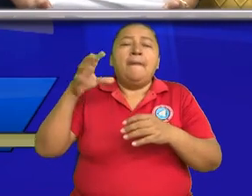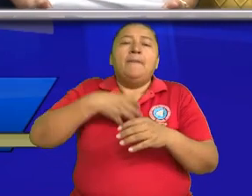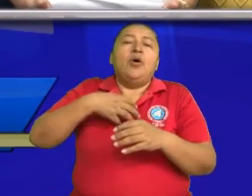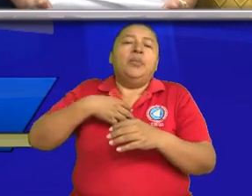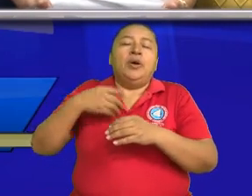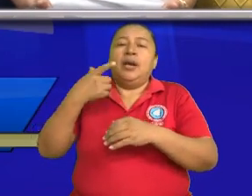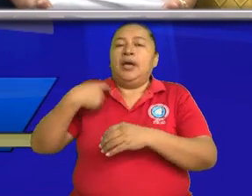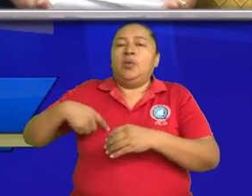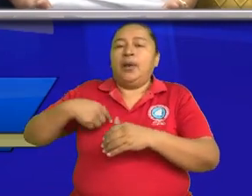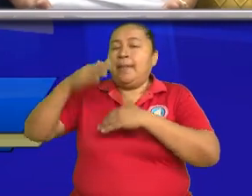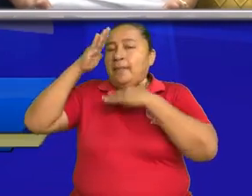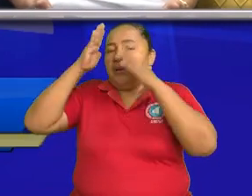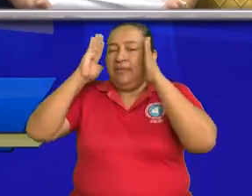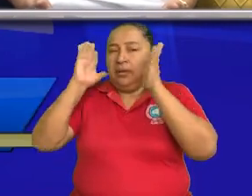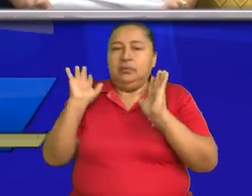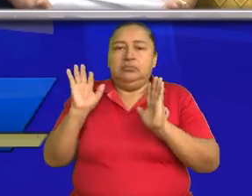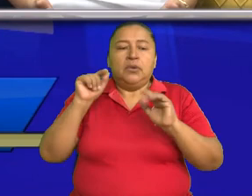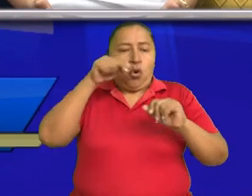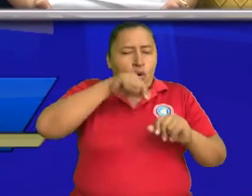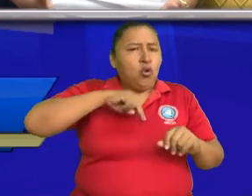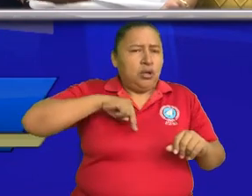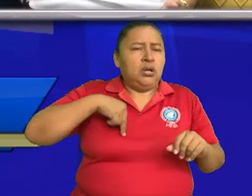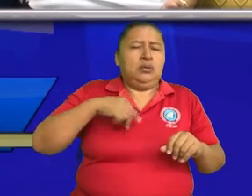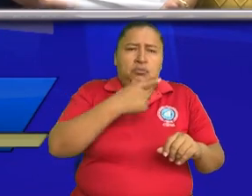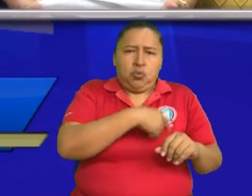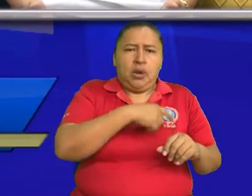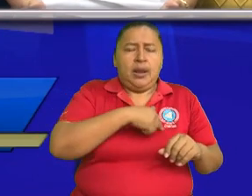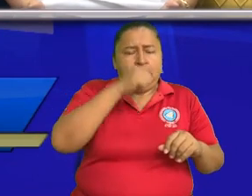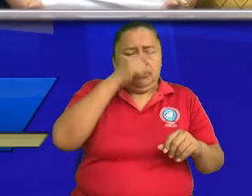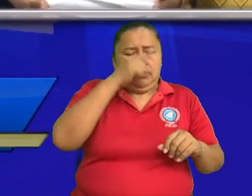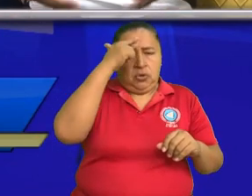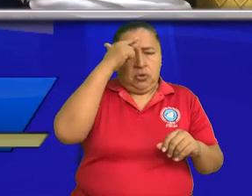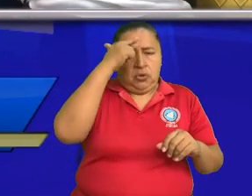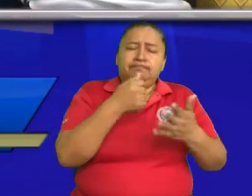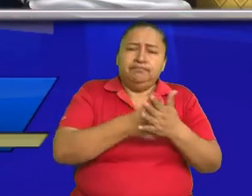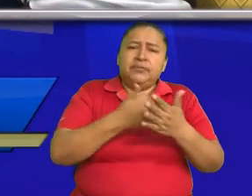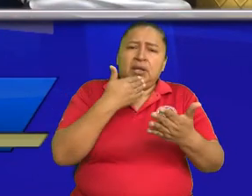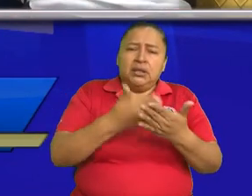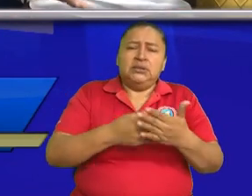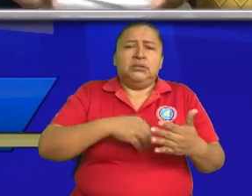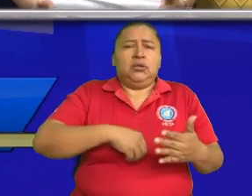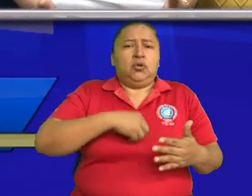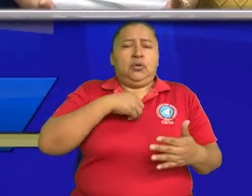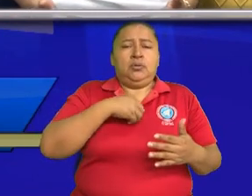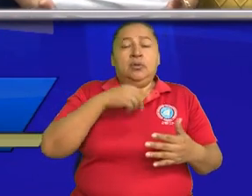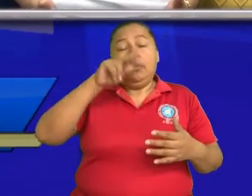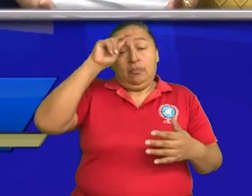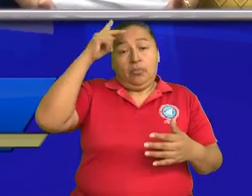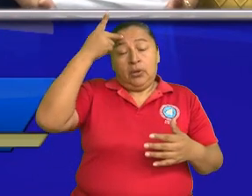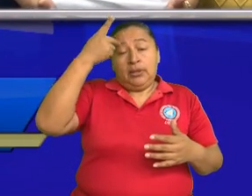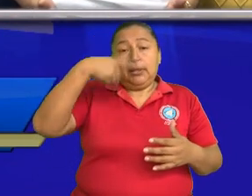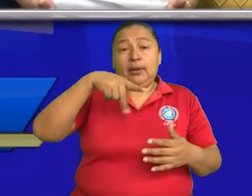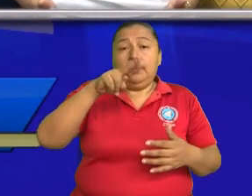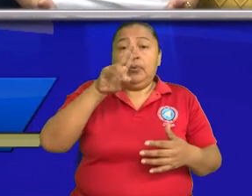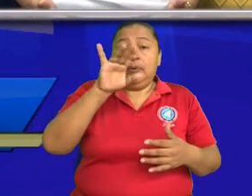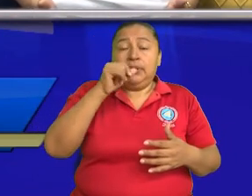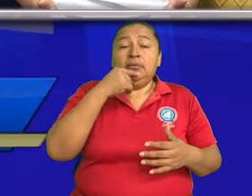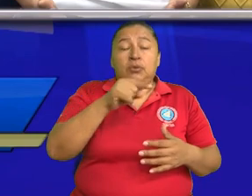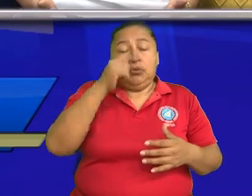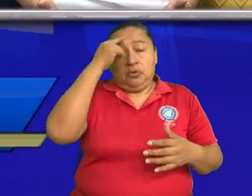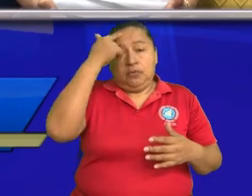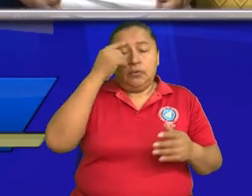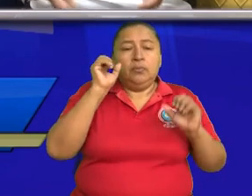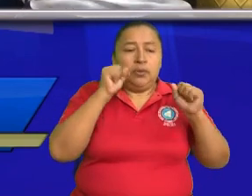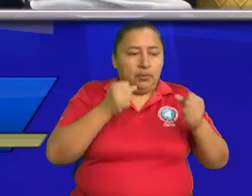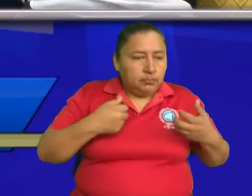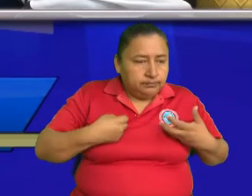privados. Hoy nosotros orgullosamente podemos decir que con los esfuerzos de este gobierno, son políticas públicas que con la voluntad política del gobierno nosotros lo